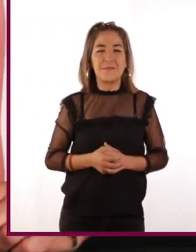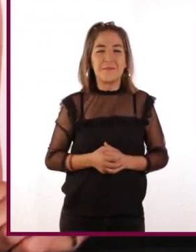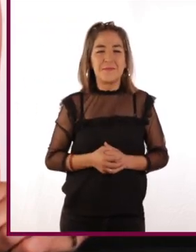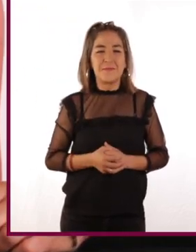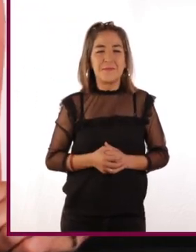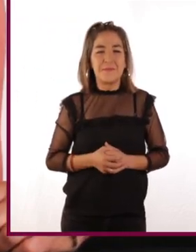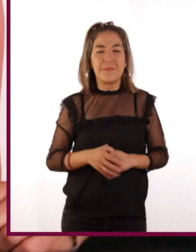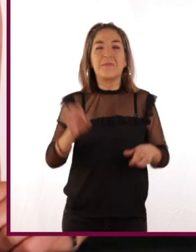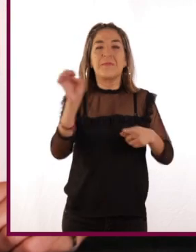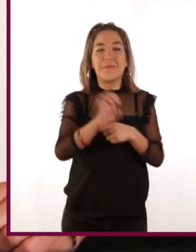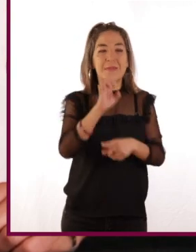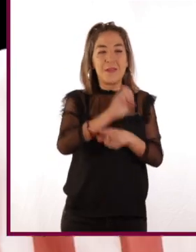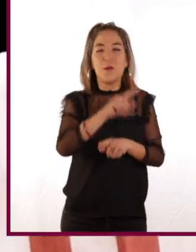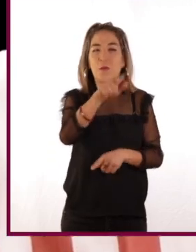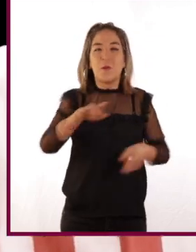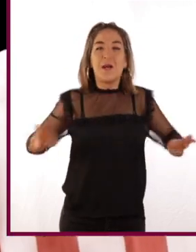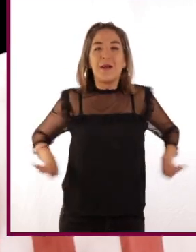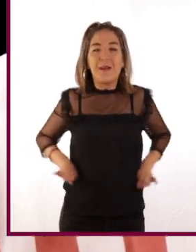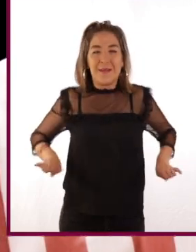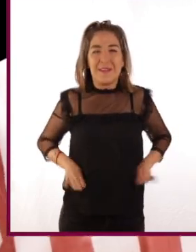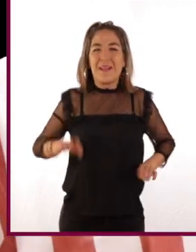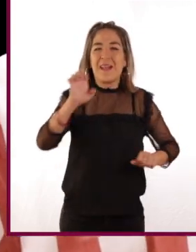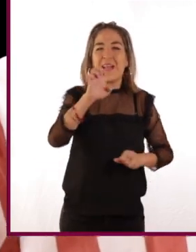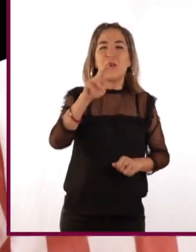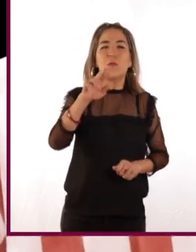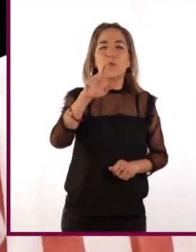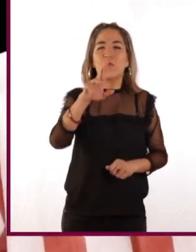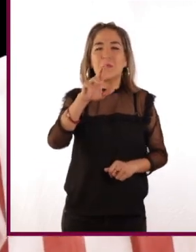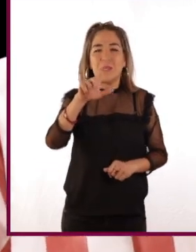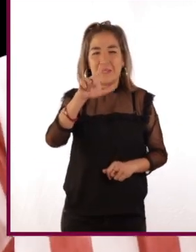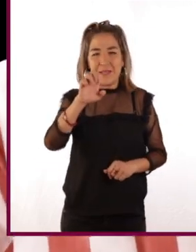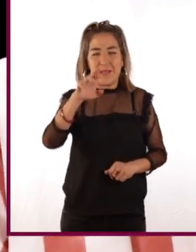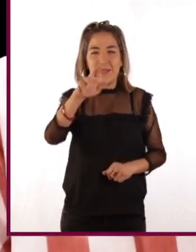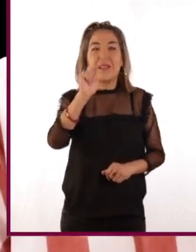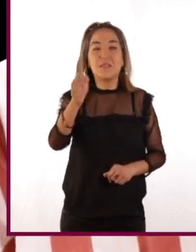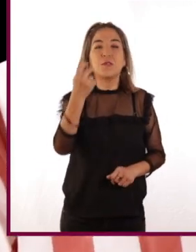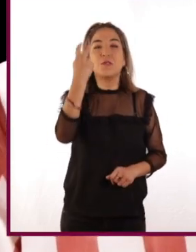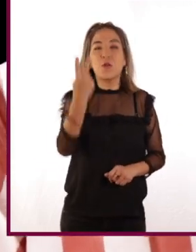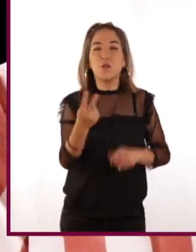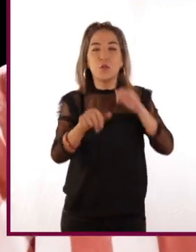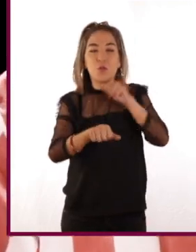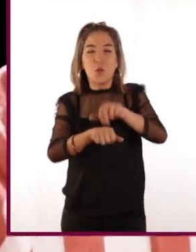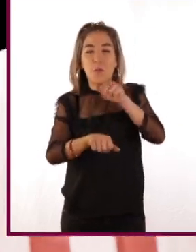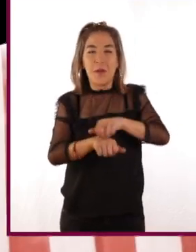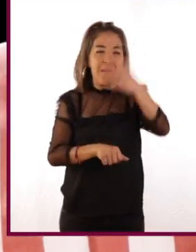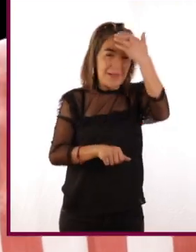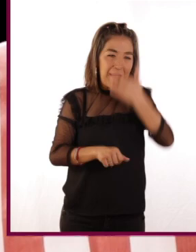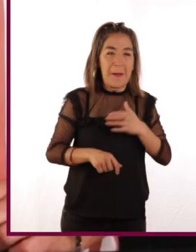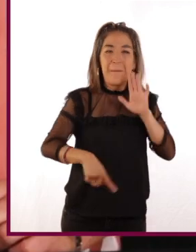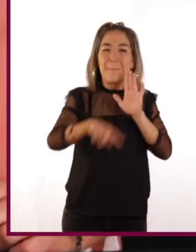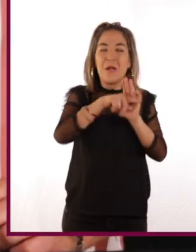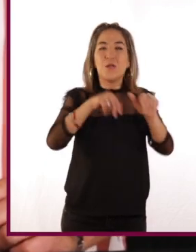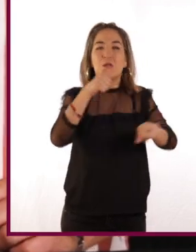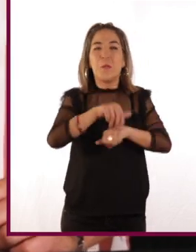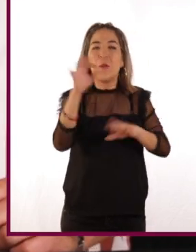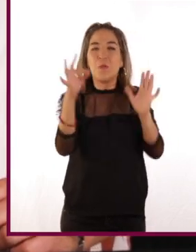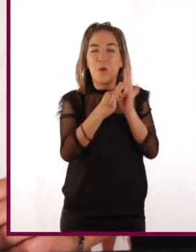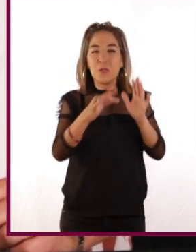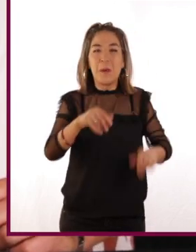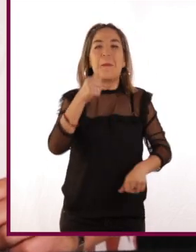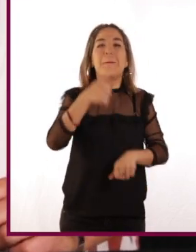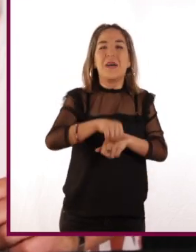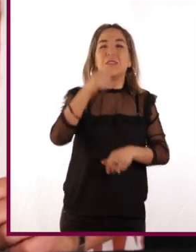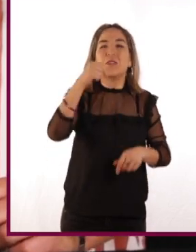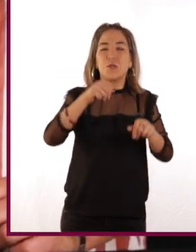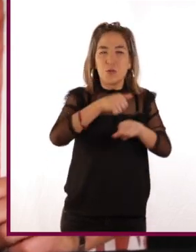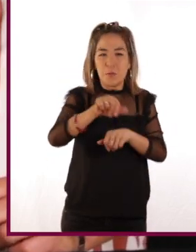Perfecto, muy bien. Entonces, la característica de Euler del tetraedro es 2, el número de caras menos el número de